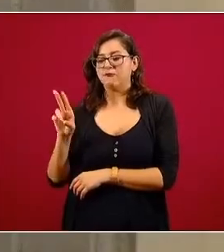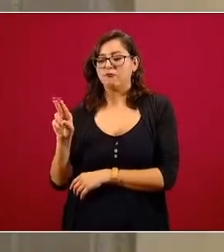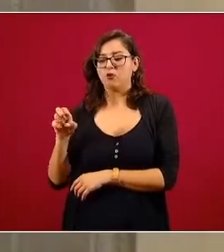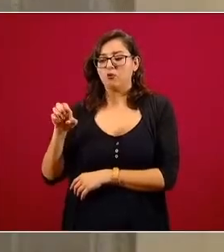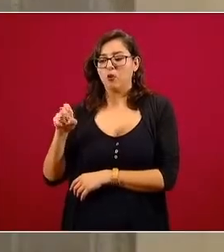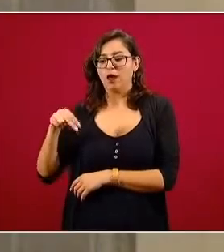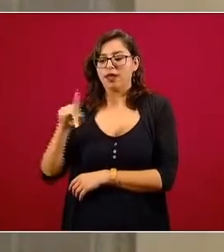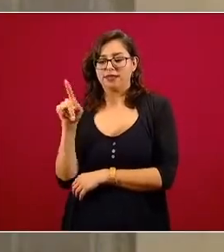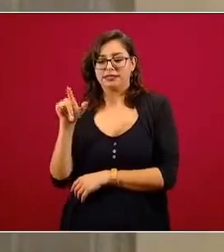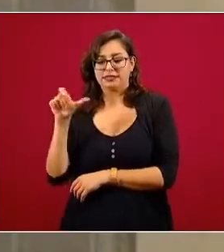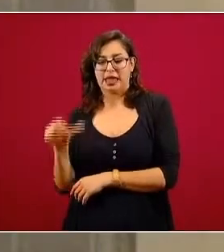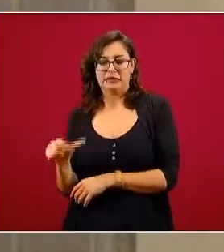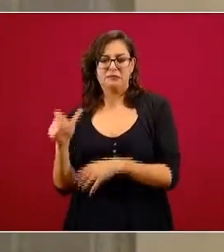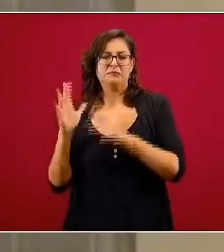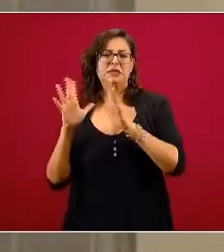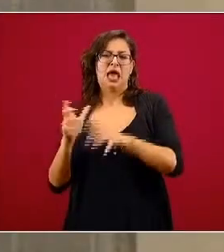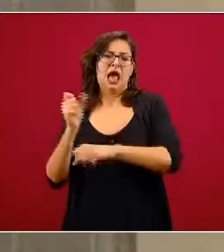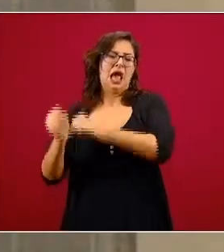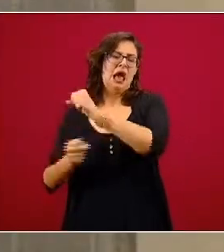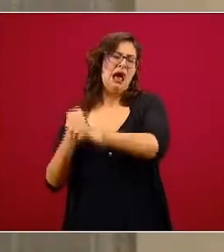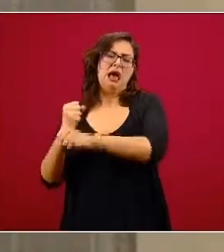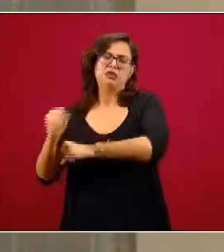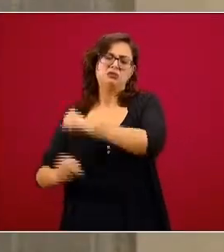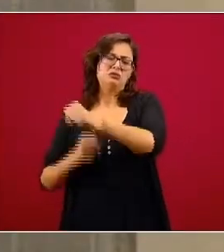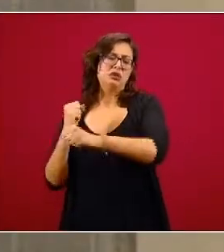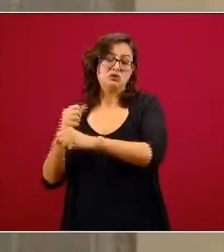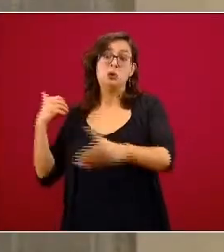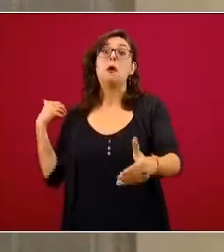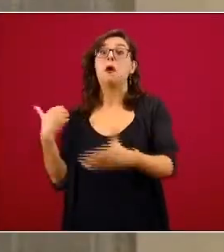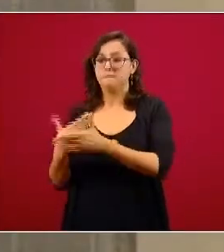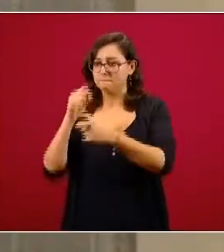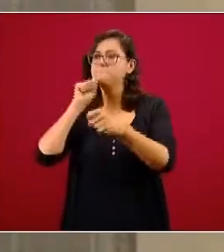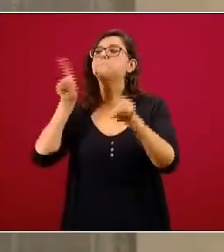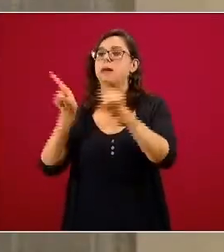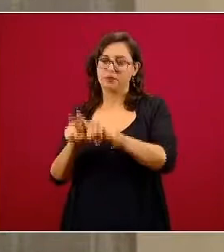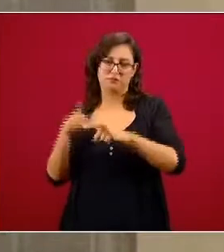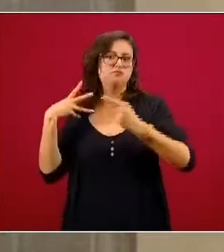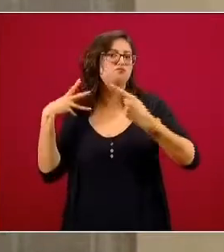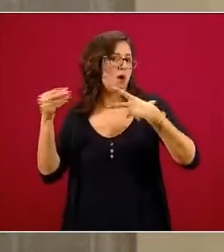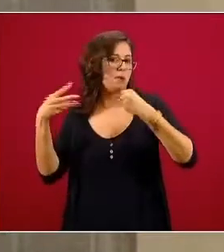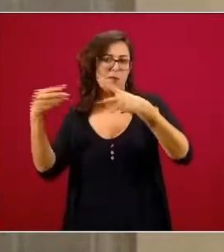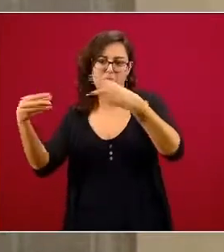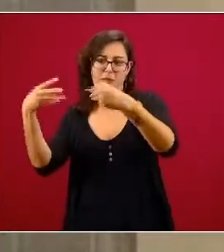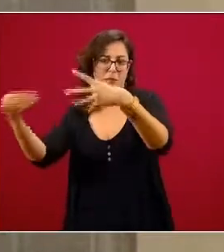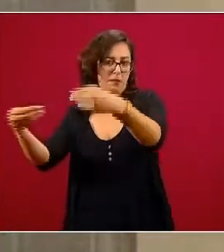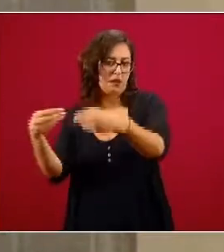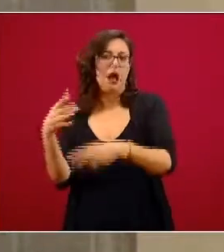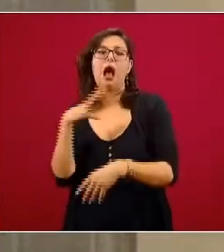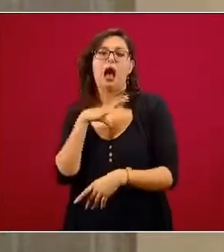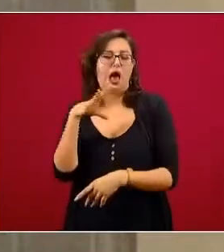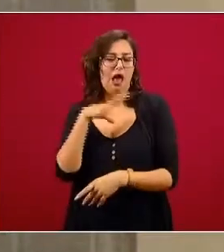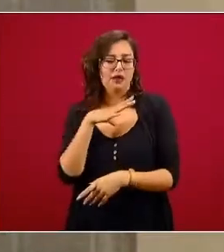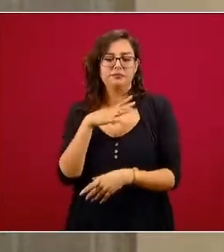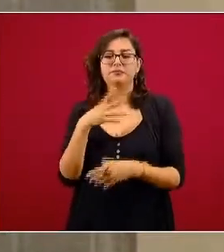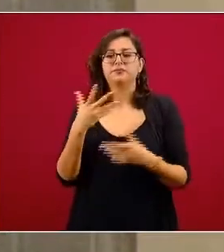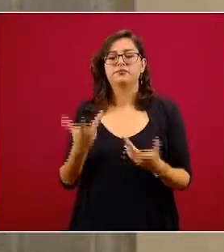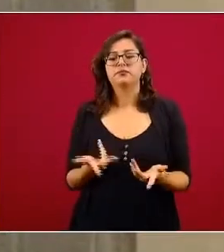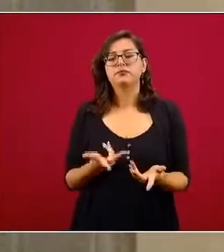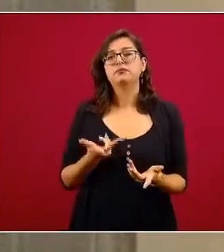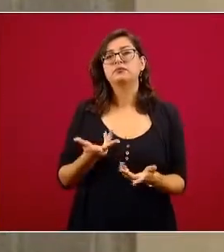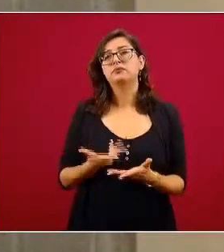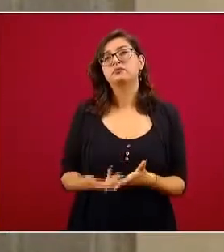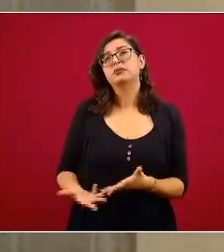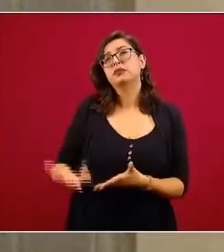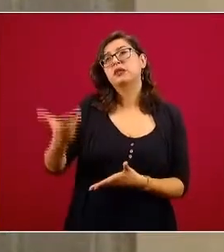hace mucho tiempo que produce epidemias. El virus por sí mismo fue descrito en el primer